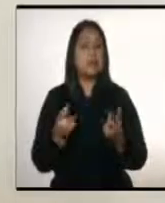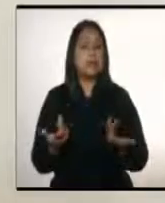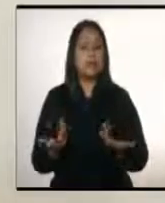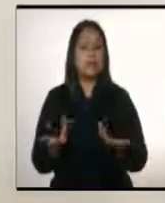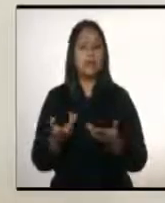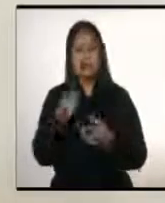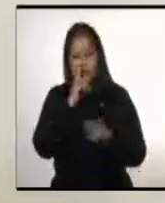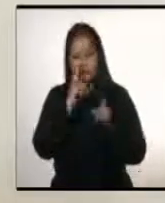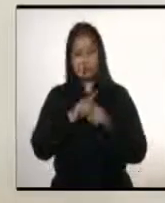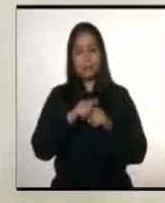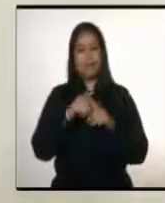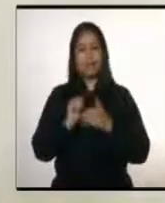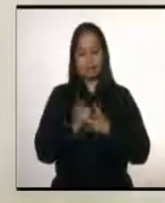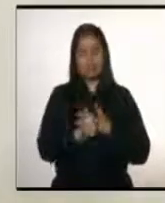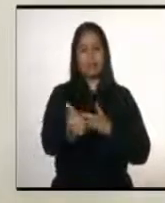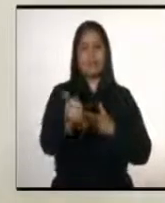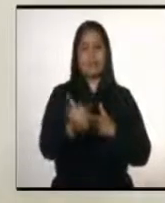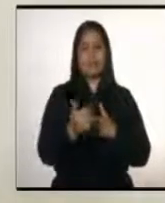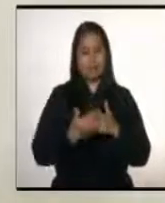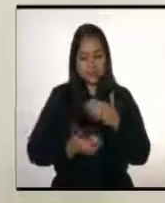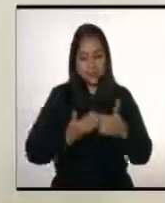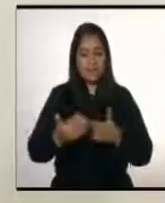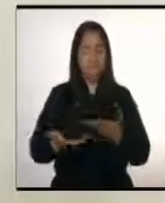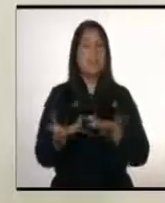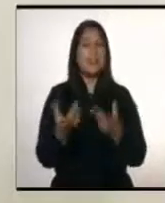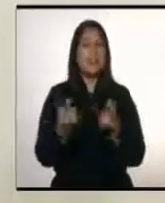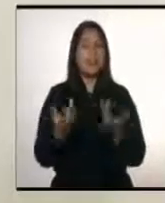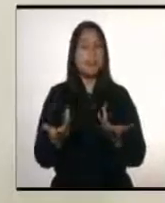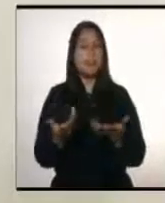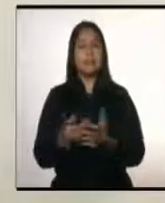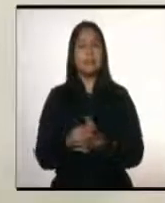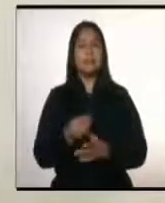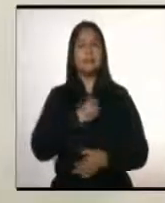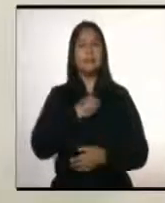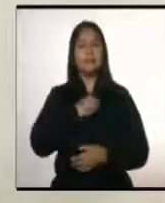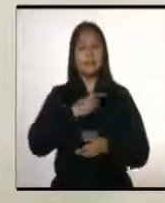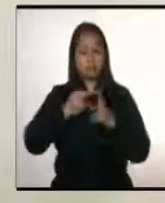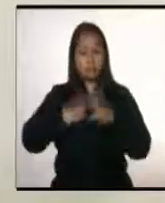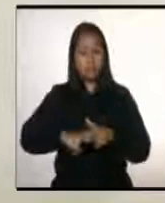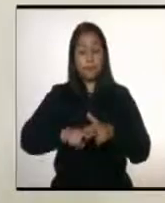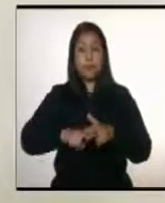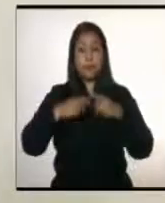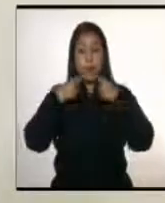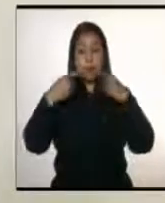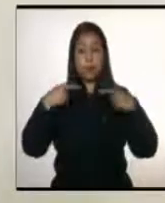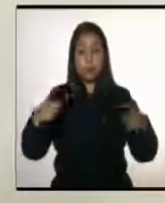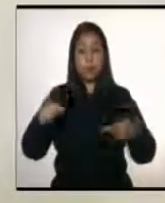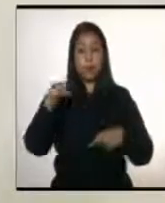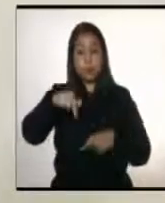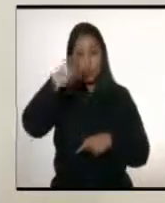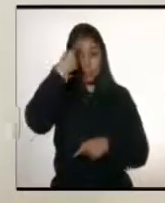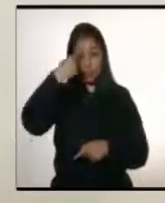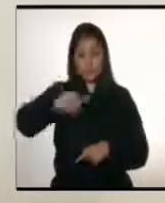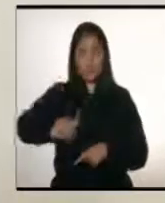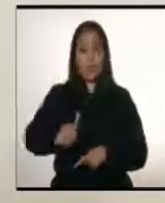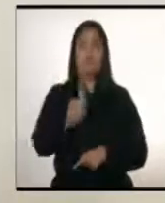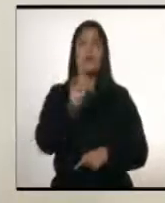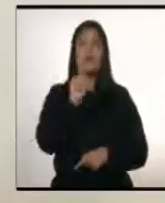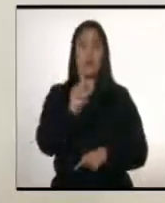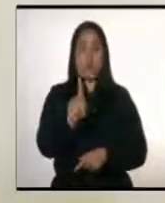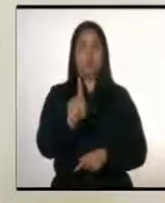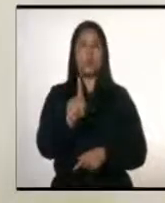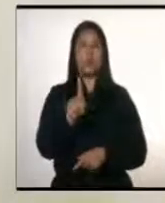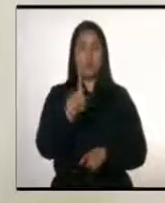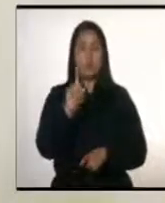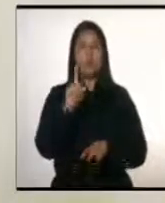viene. Quiero iniciar anunciando que el día de hoy hemos tenido un caso de